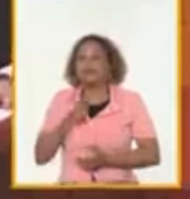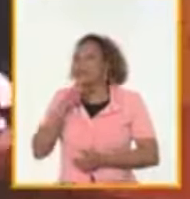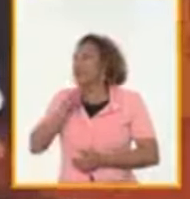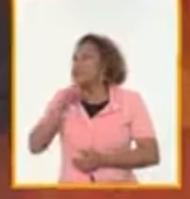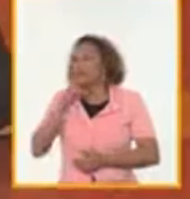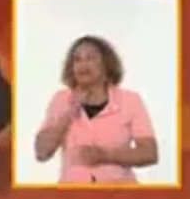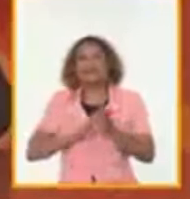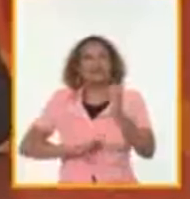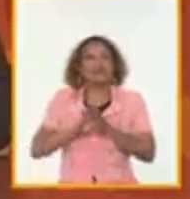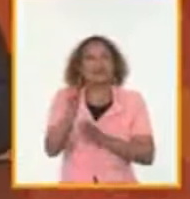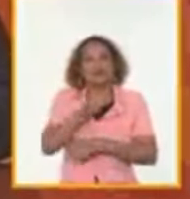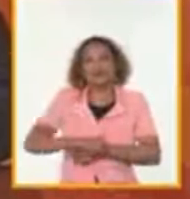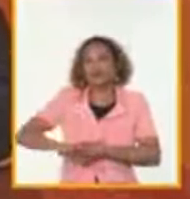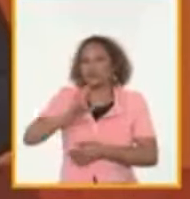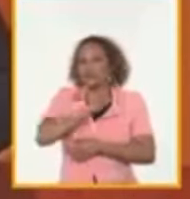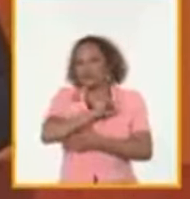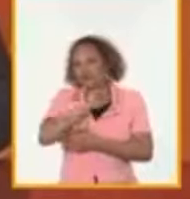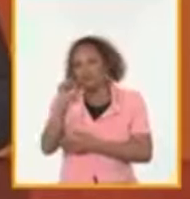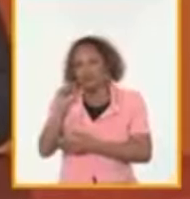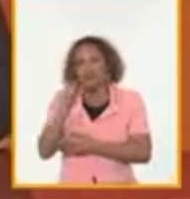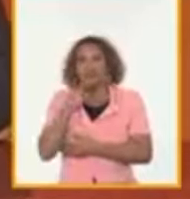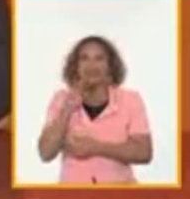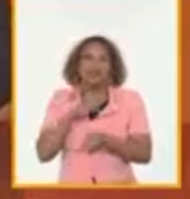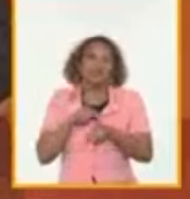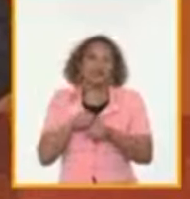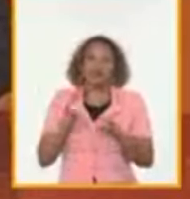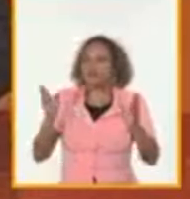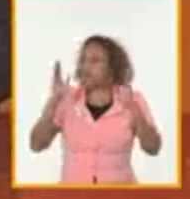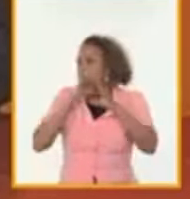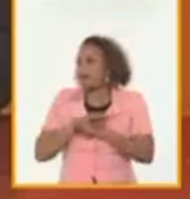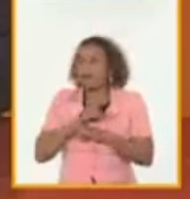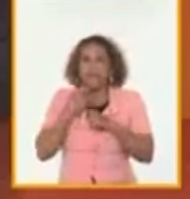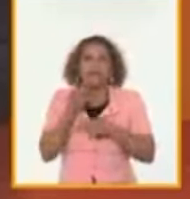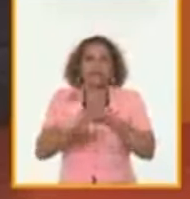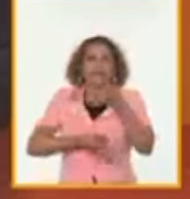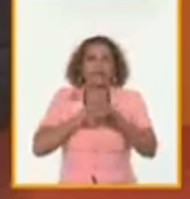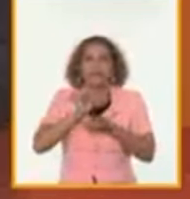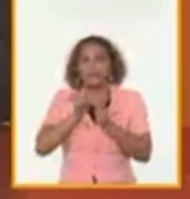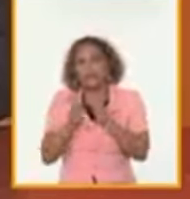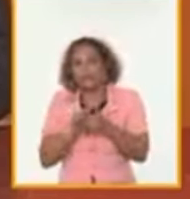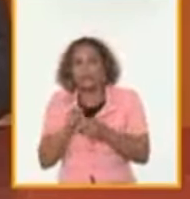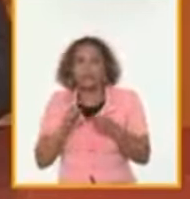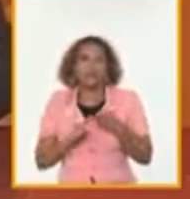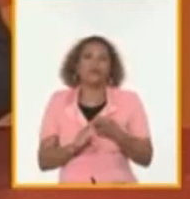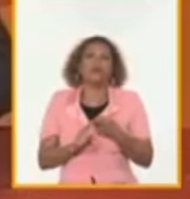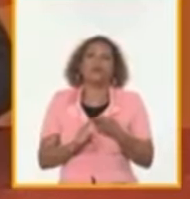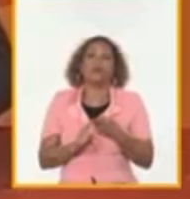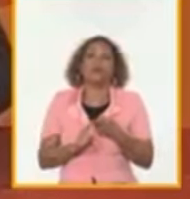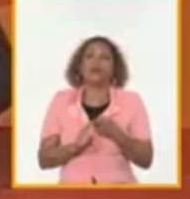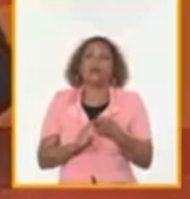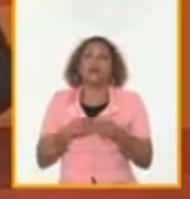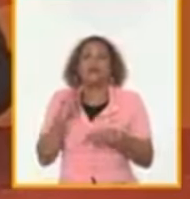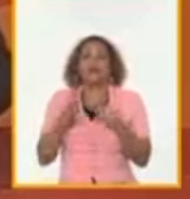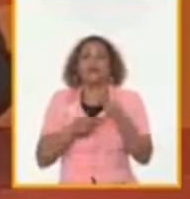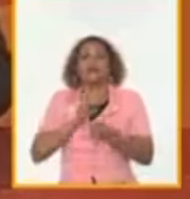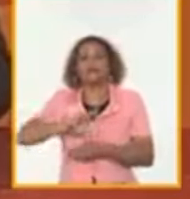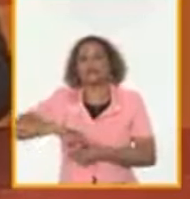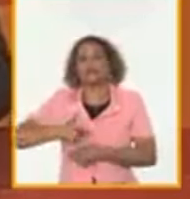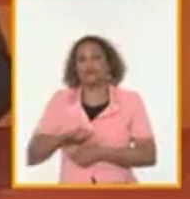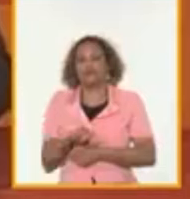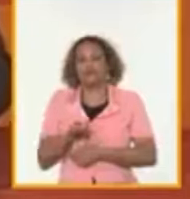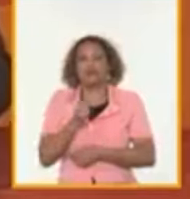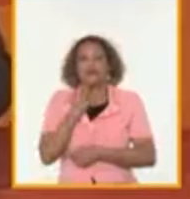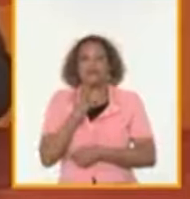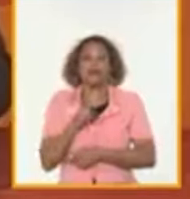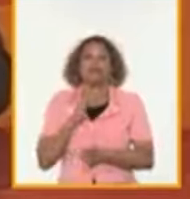desarrollo social extraordinario decíamos no hay tiempo para hablar todo lo que han hecho el deporte de todo lo que han hecho en la en la cultura pero es